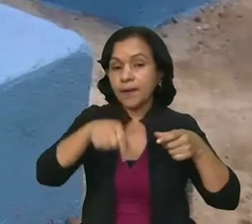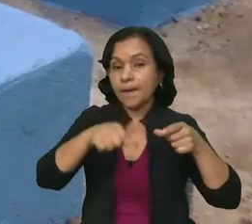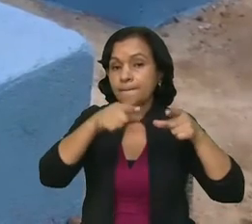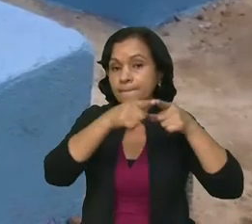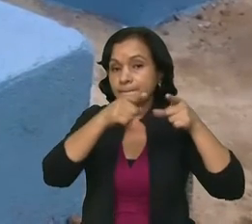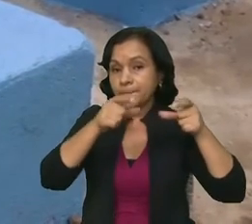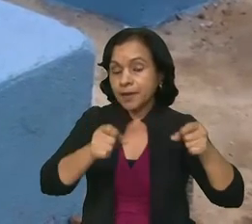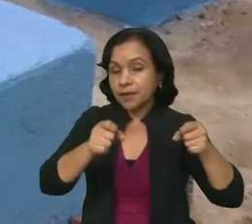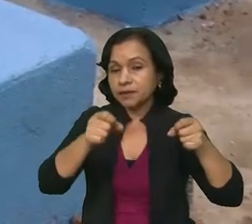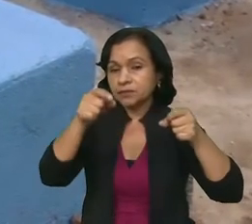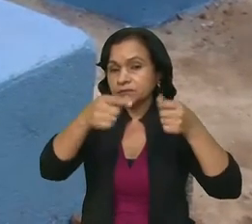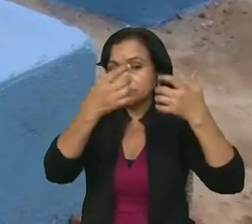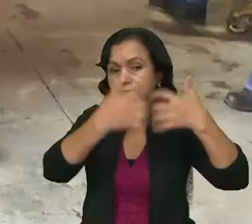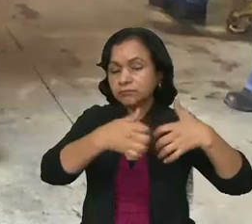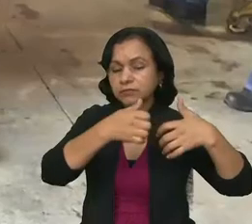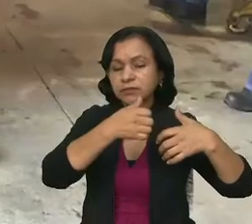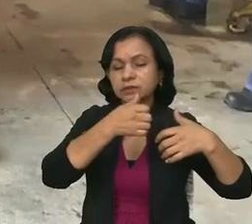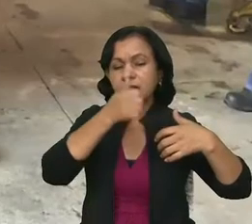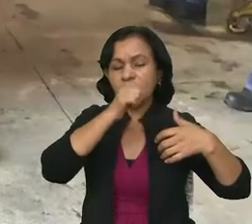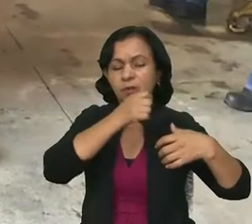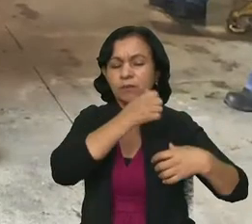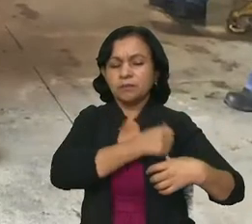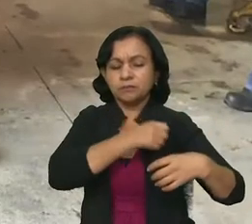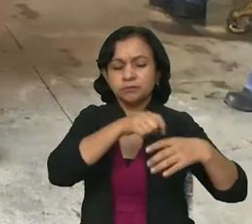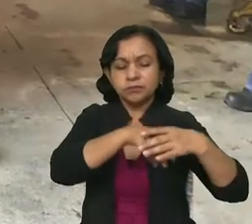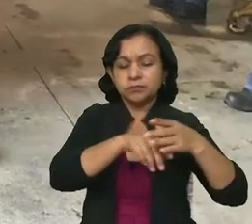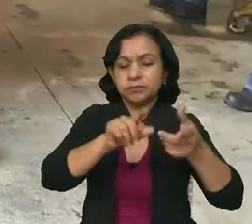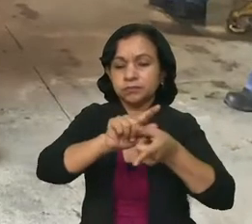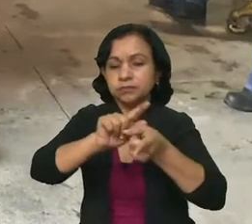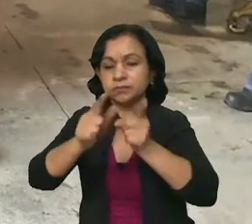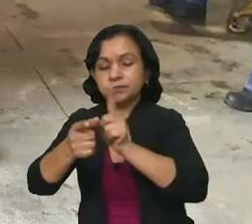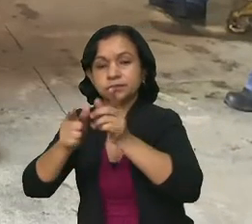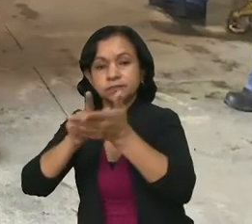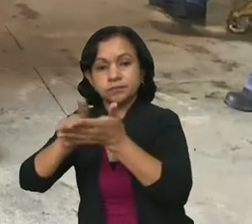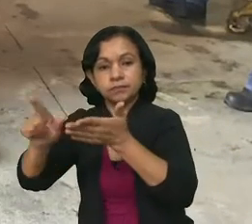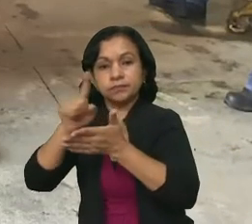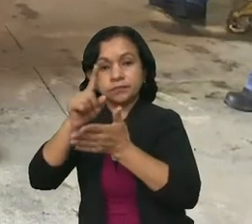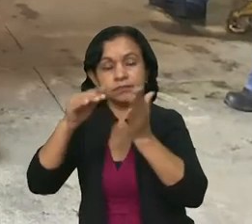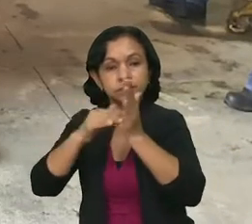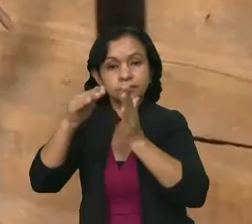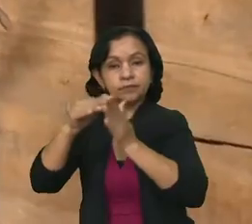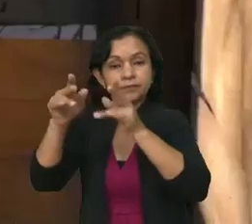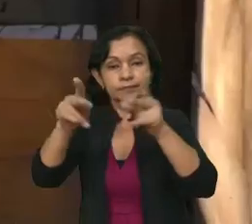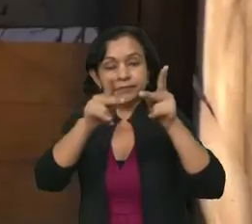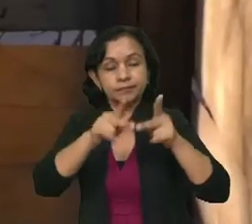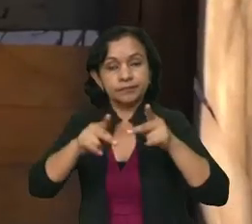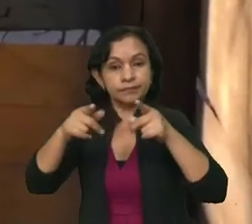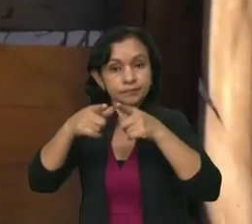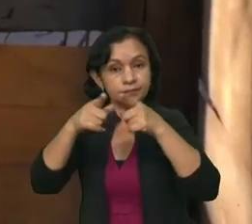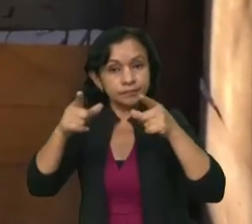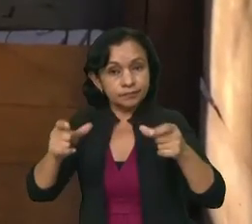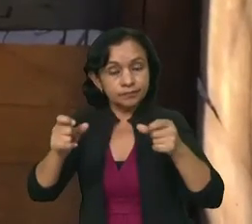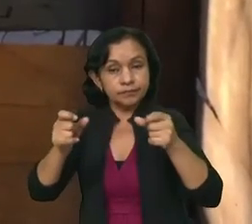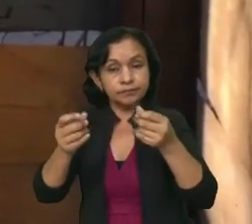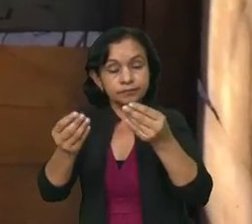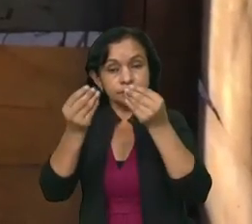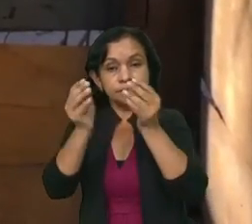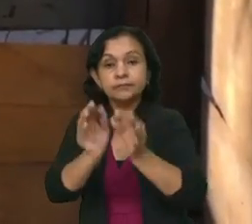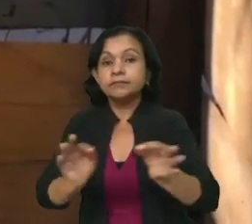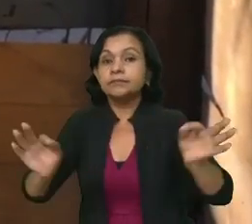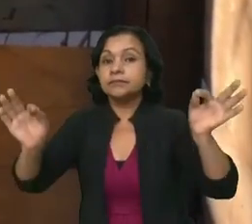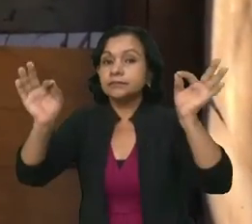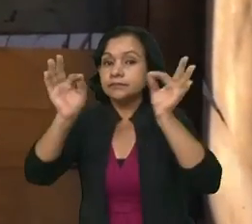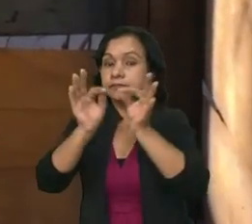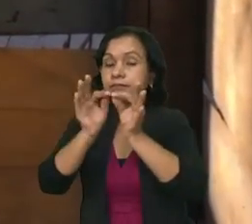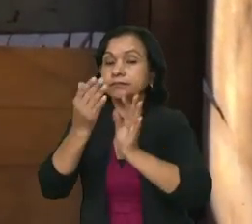Managua. La planta de tratamiento de Managua atiende actualmente a más de 1 millón de habitantes de la ciudad y tiene un rol de mucha importancia sobre